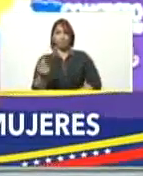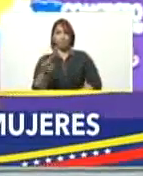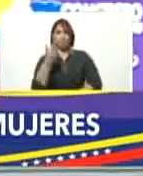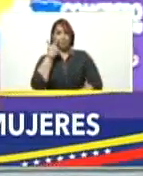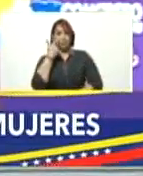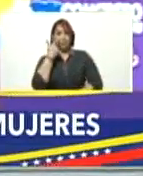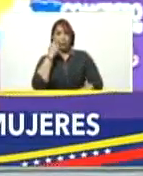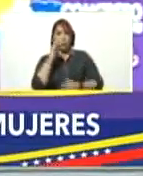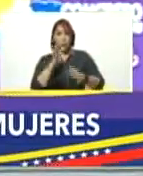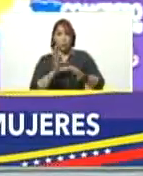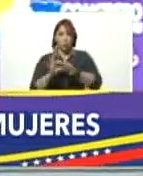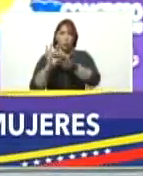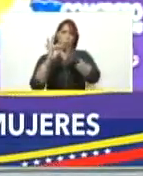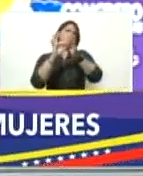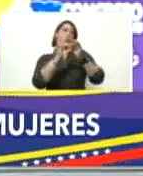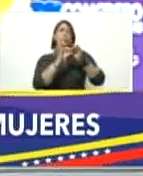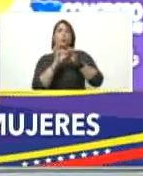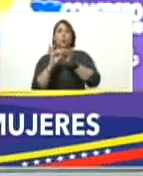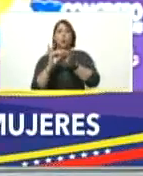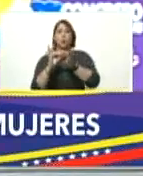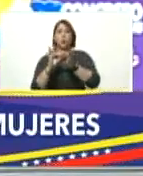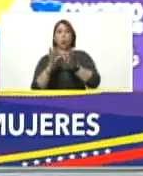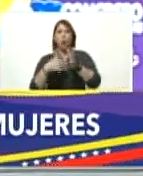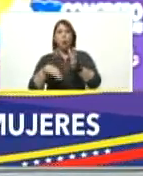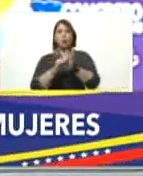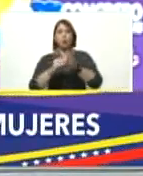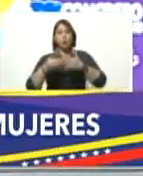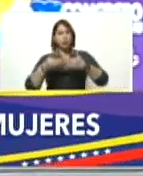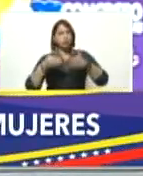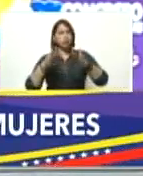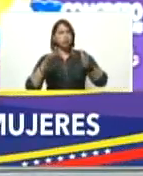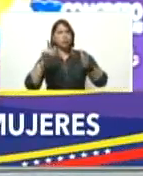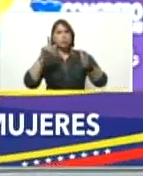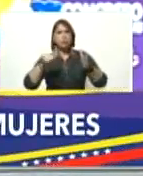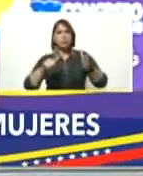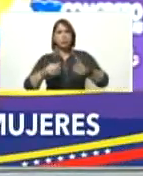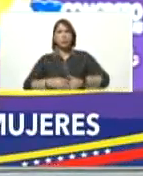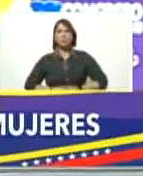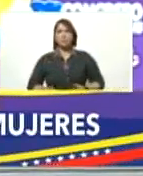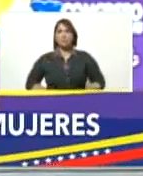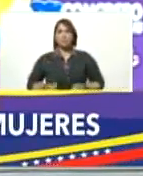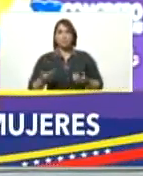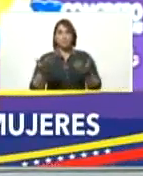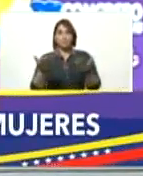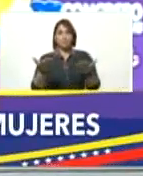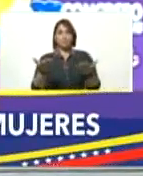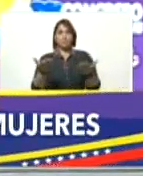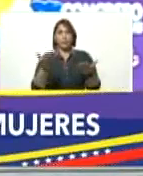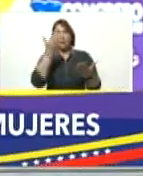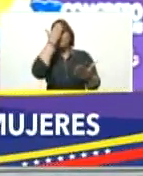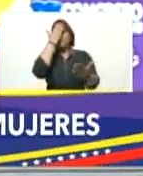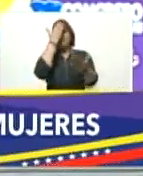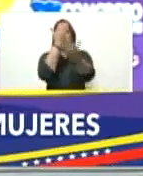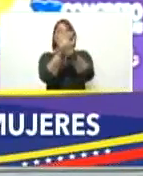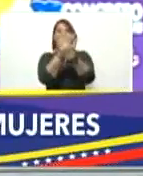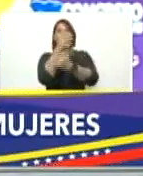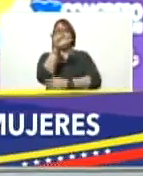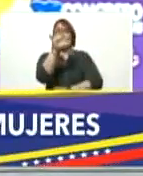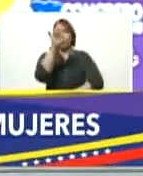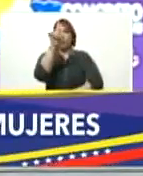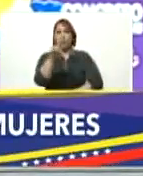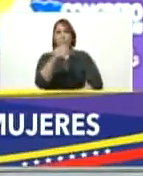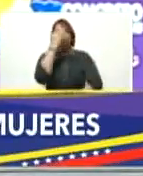unificar, para relanzar y para poner frente al país, frente a